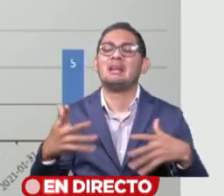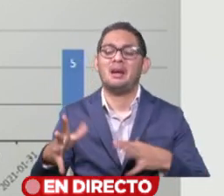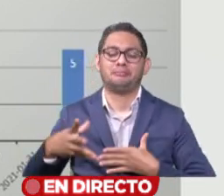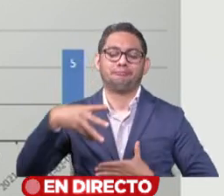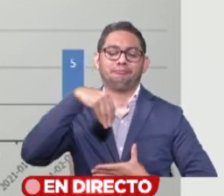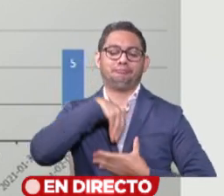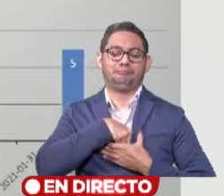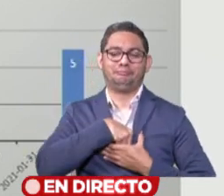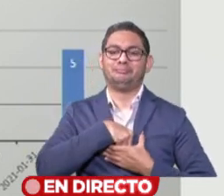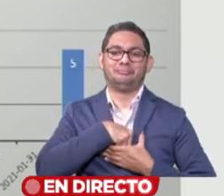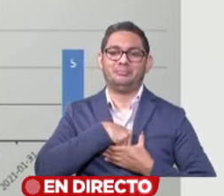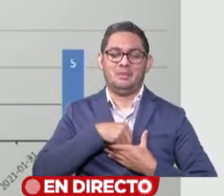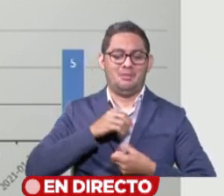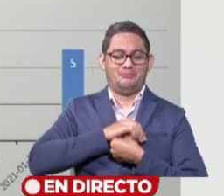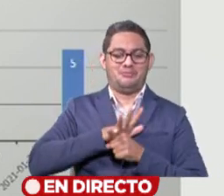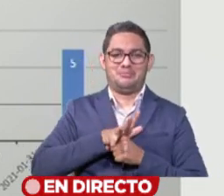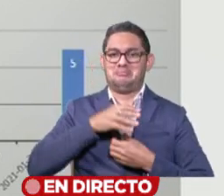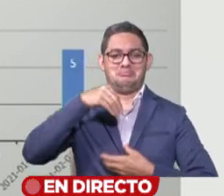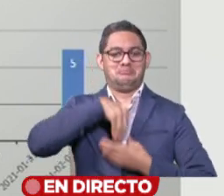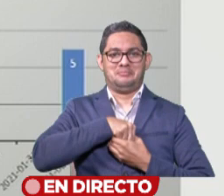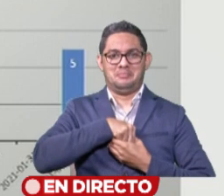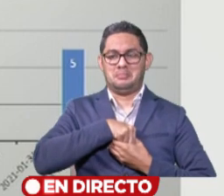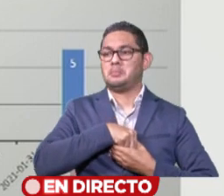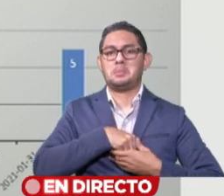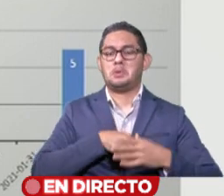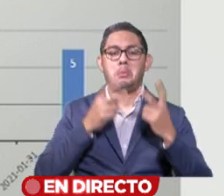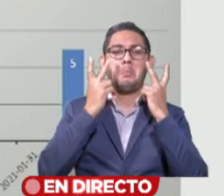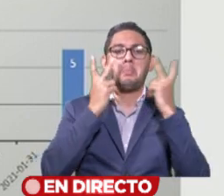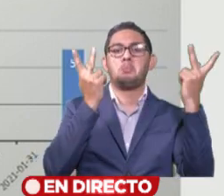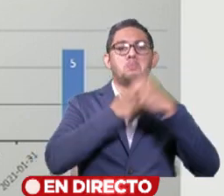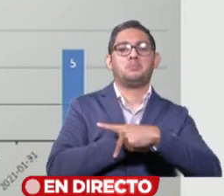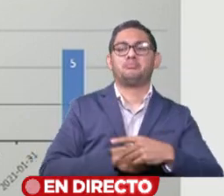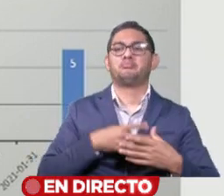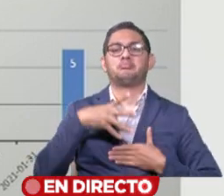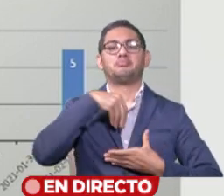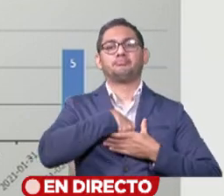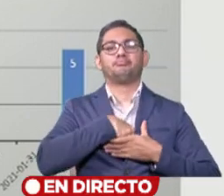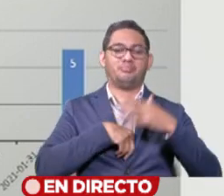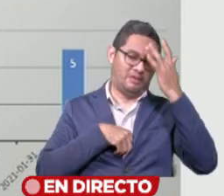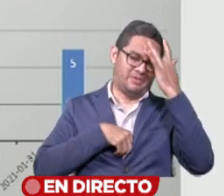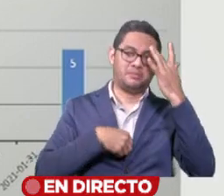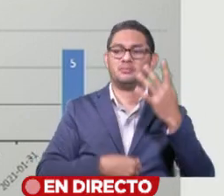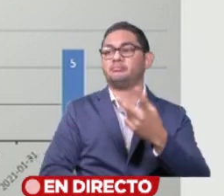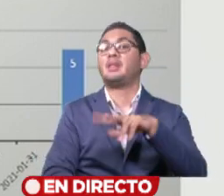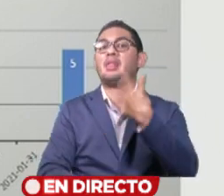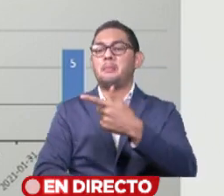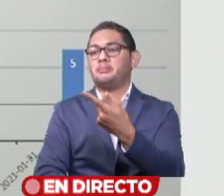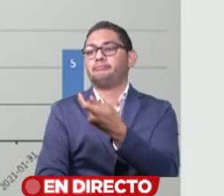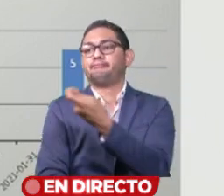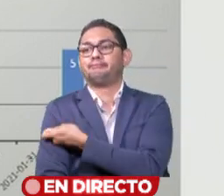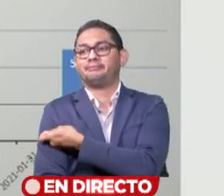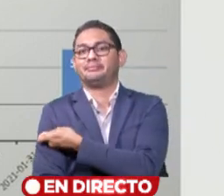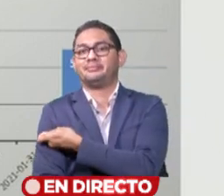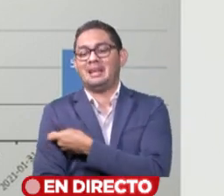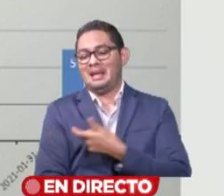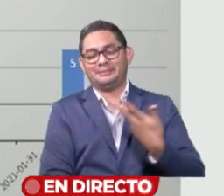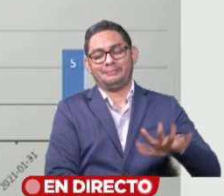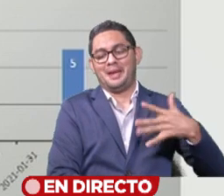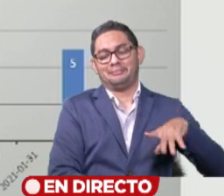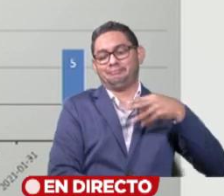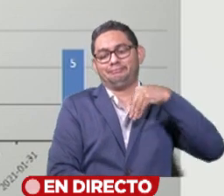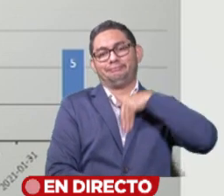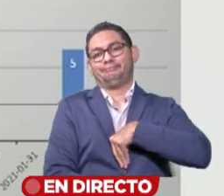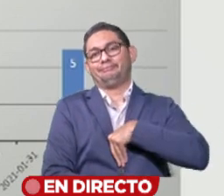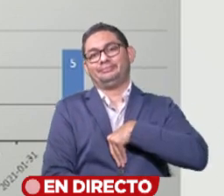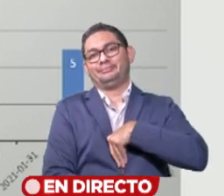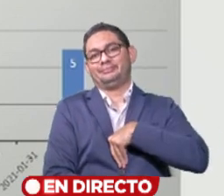el momento que fueron vacunados, porque si ustedes notan, la columna más alta es la segunda y la tercera columna, y esto no es más que el